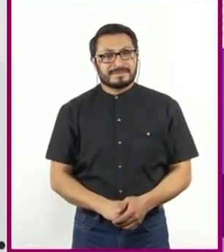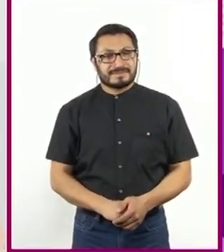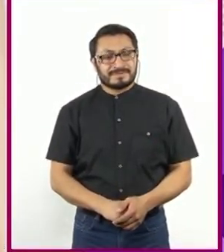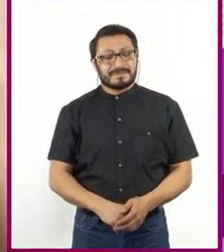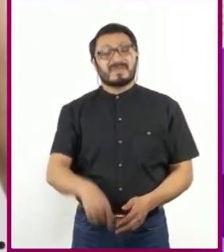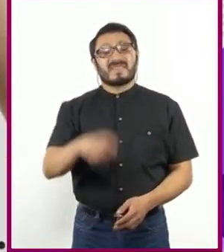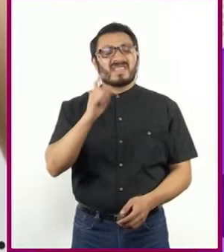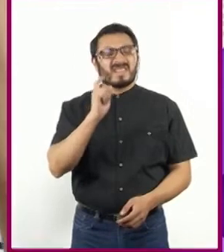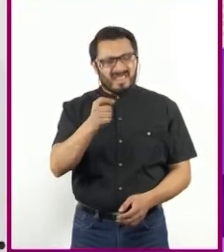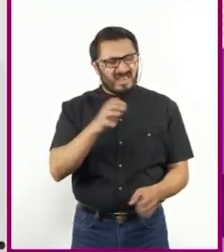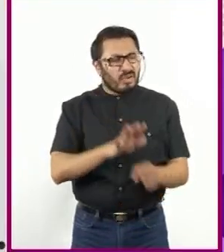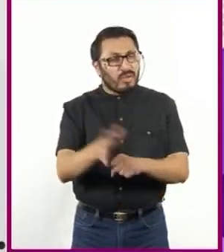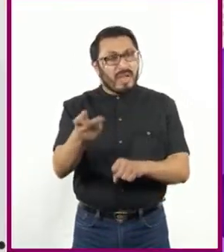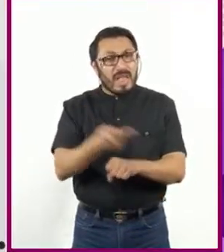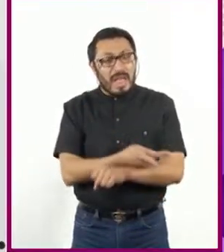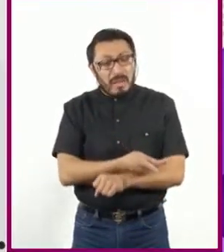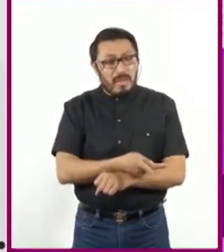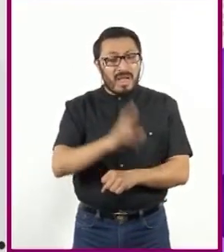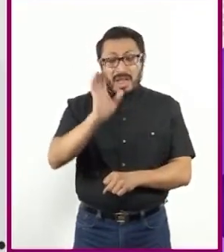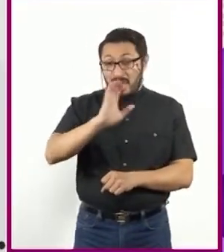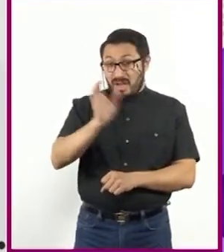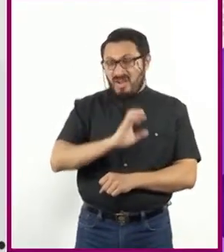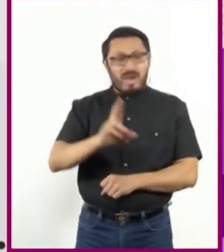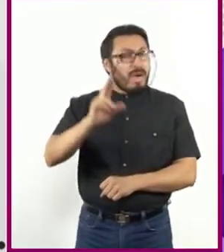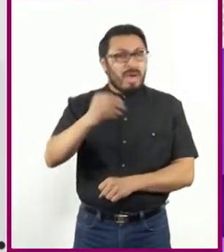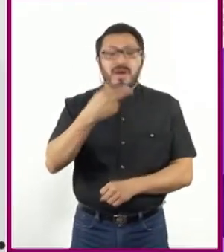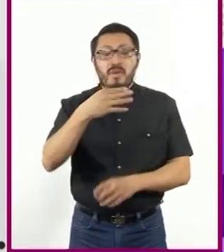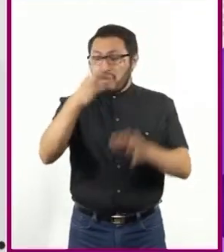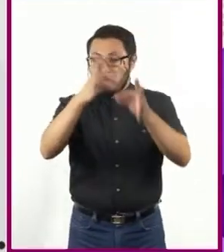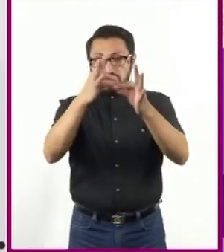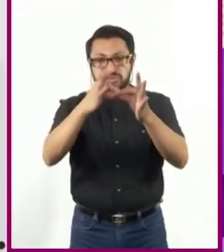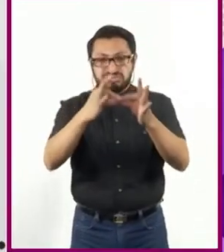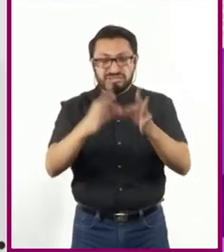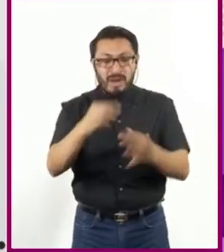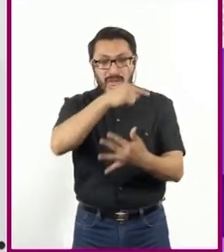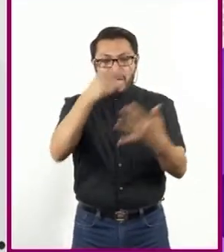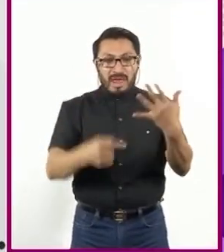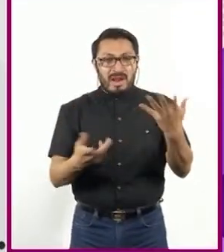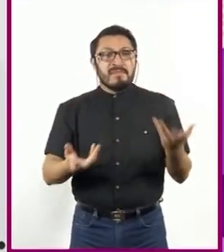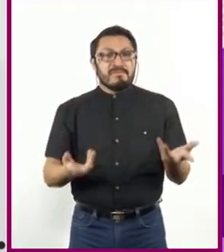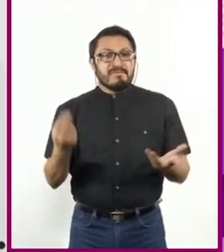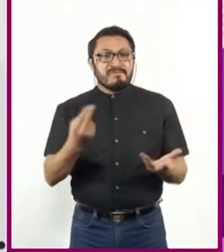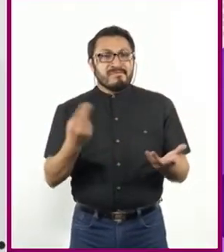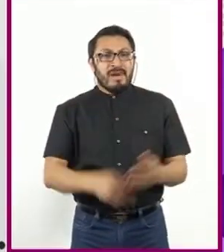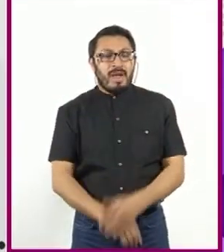¿Qué efecto produce no satisfacer estas necesidades?